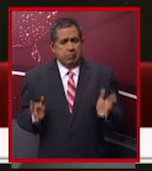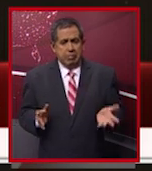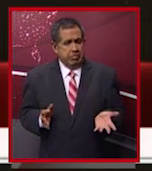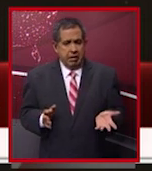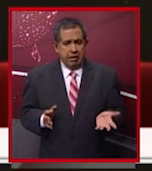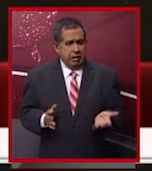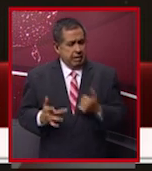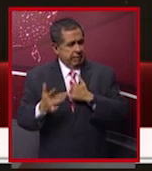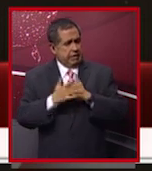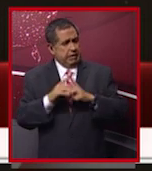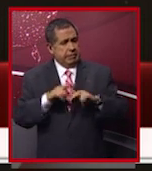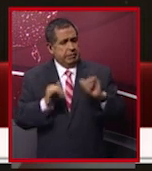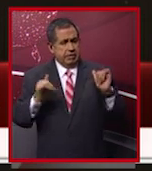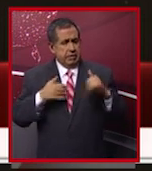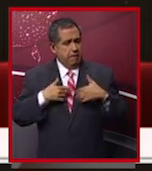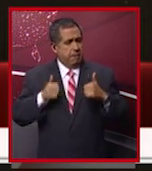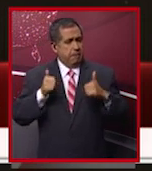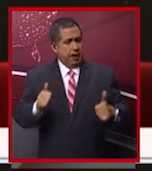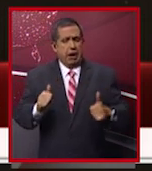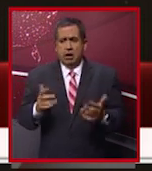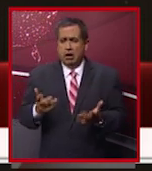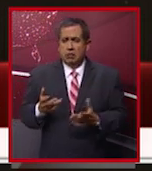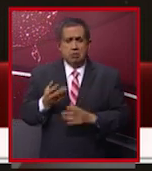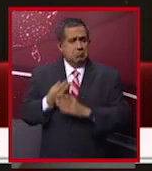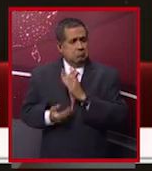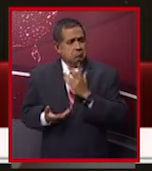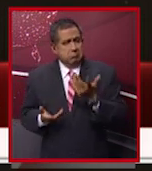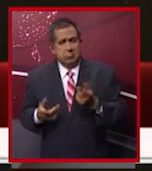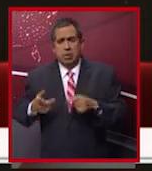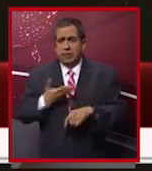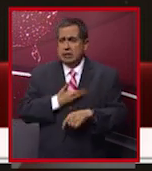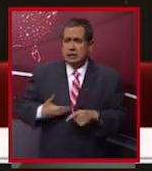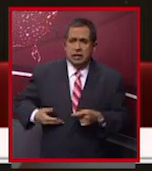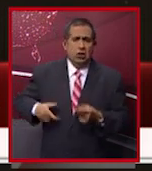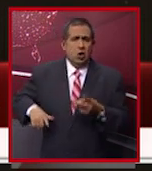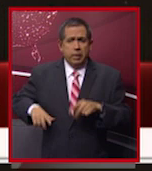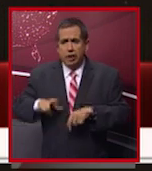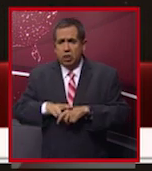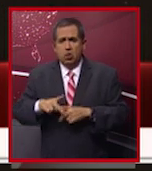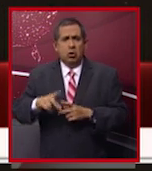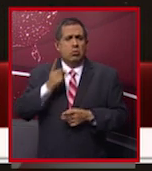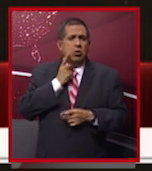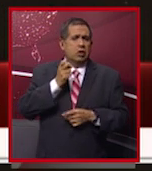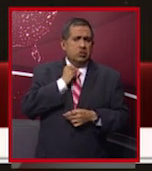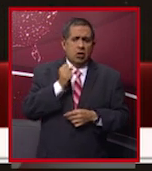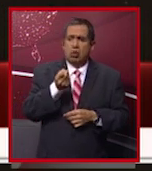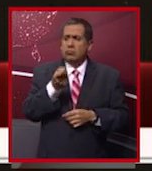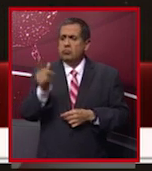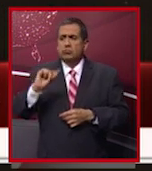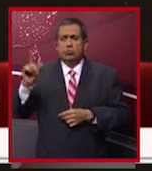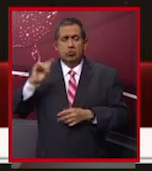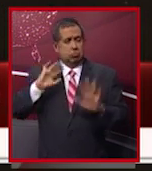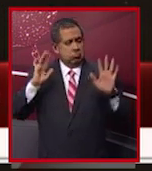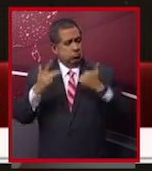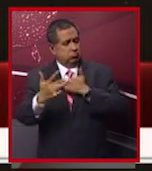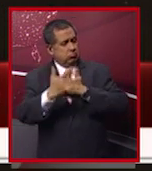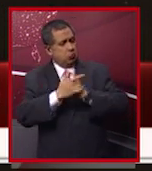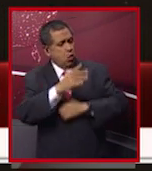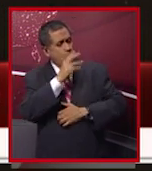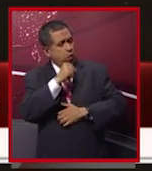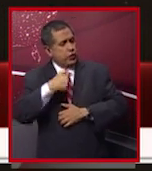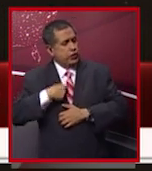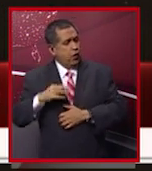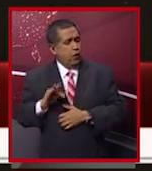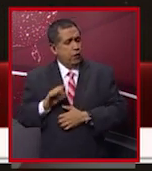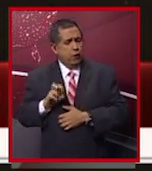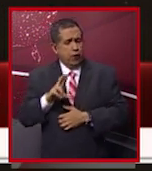que inmunizó a presidentes, gobernadores, legisladores y a servidores públicos para abusar